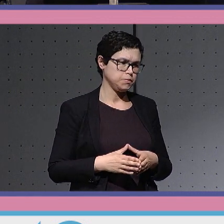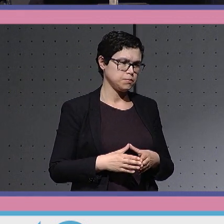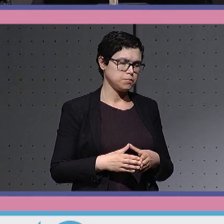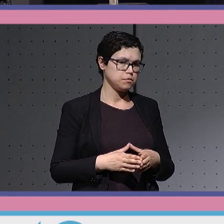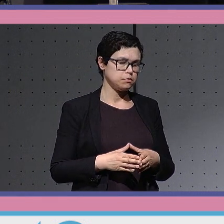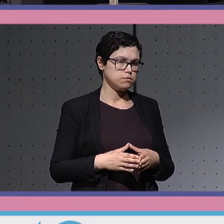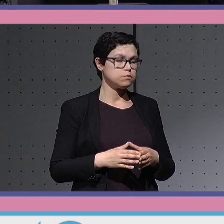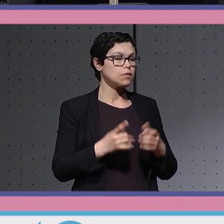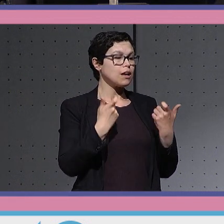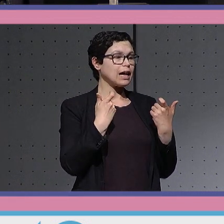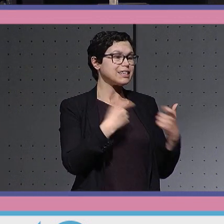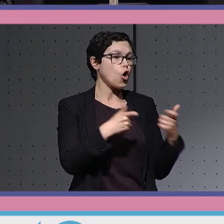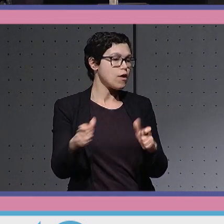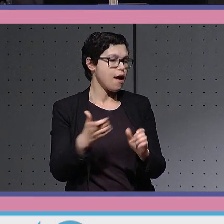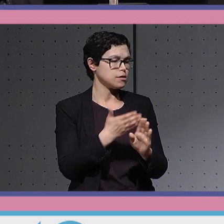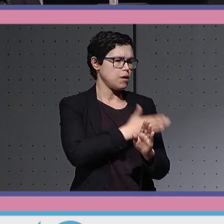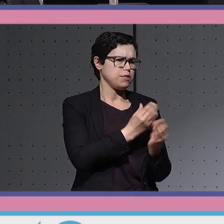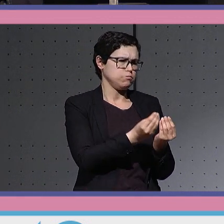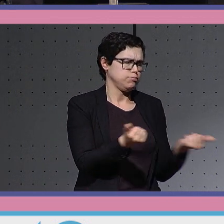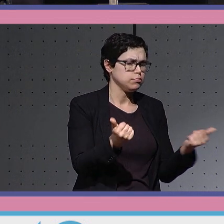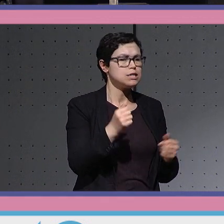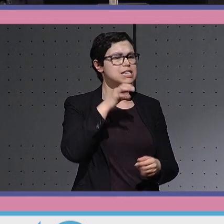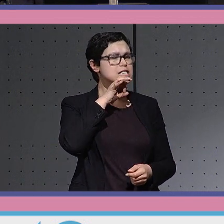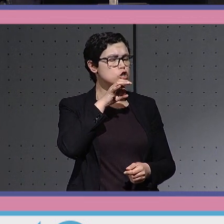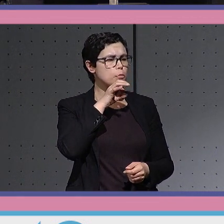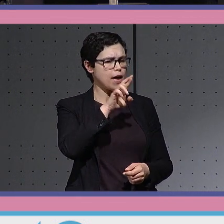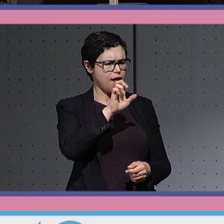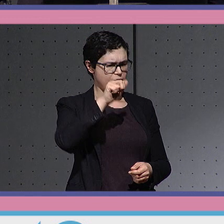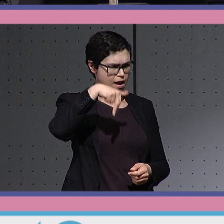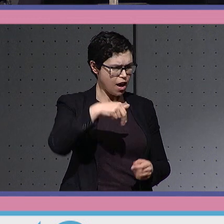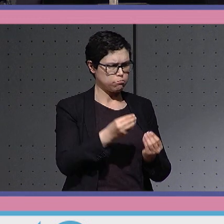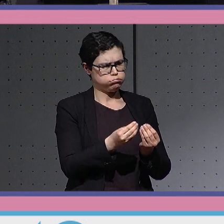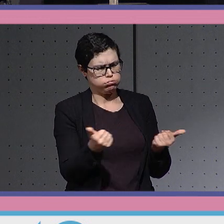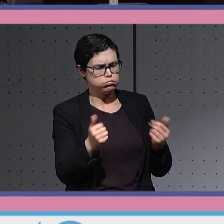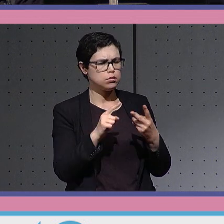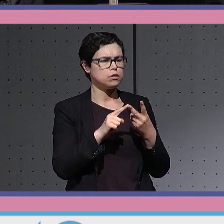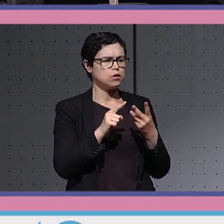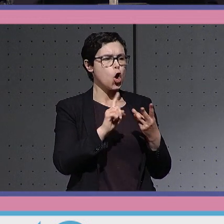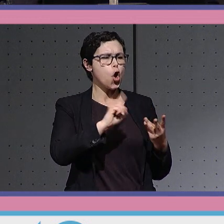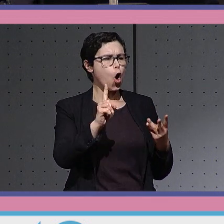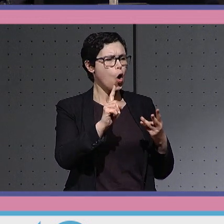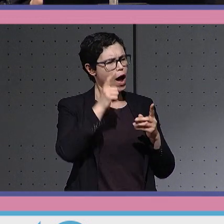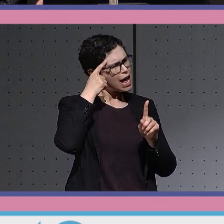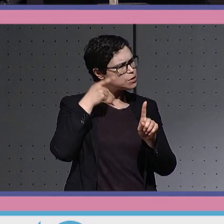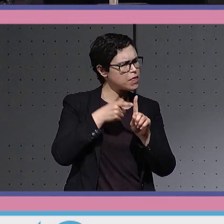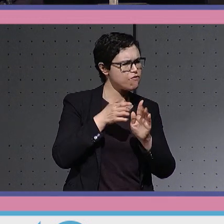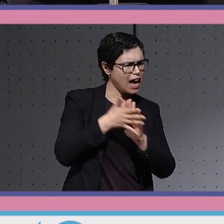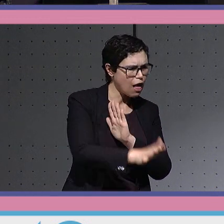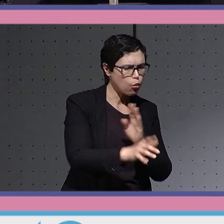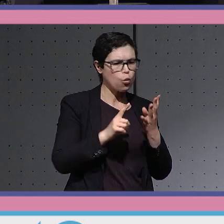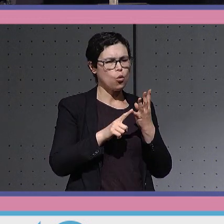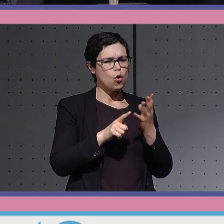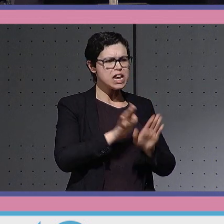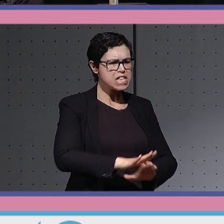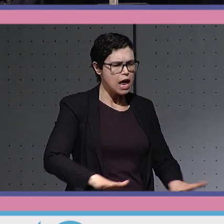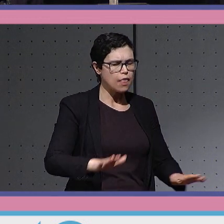Desaparecieron categorías previas, síndrome de Rett, trastorno generalizado del desarrollo no especificado, el trastorno desintegrativo de la niñez, el síndrome